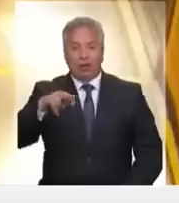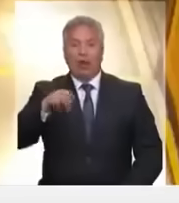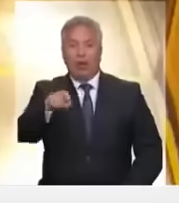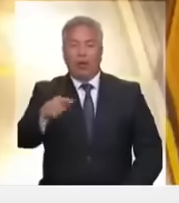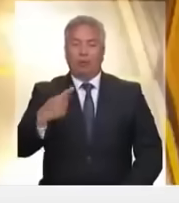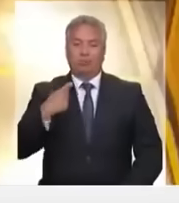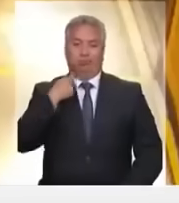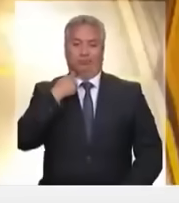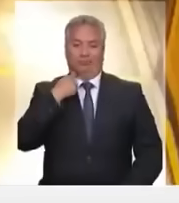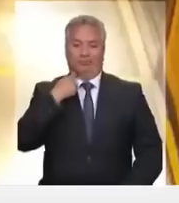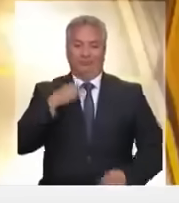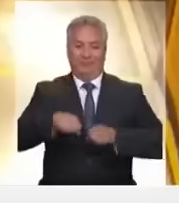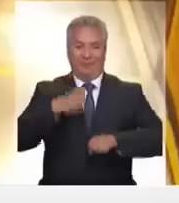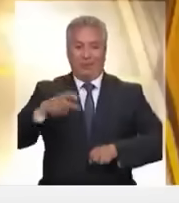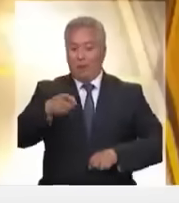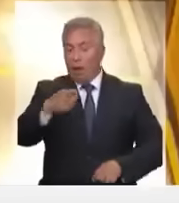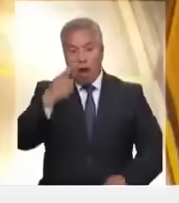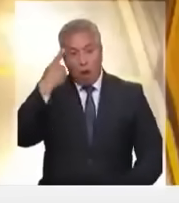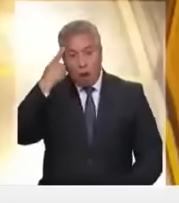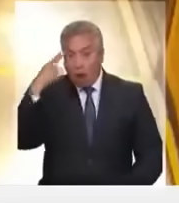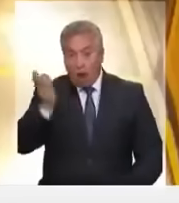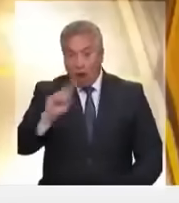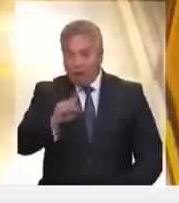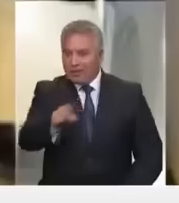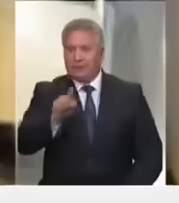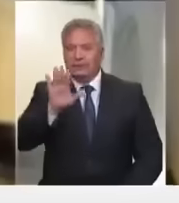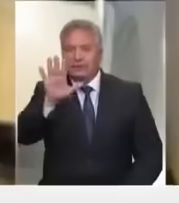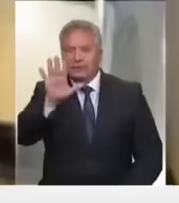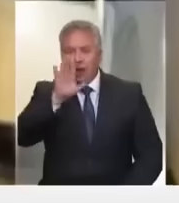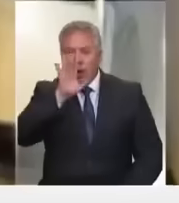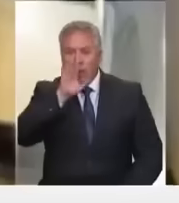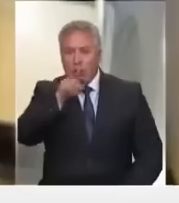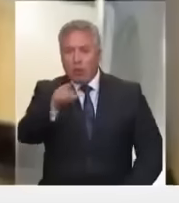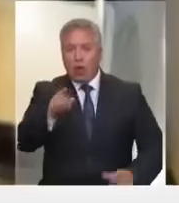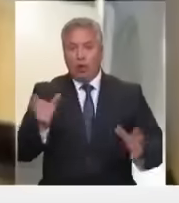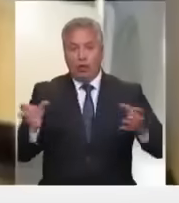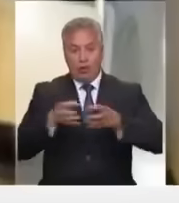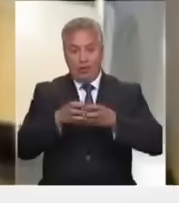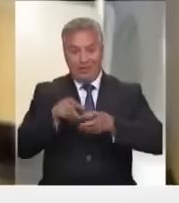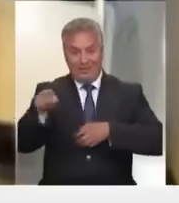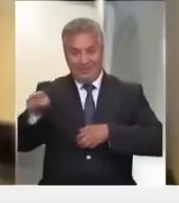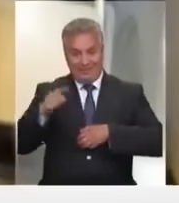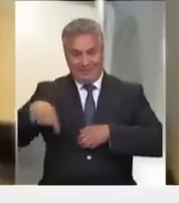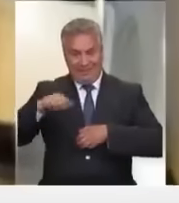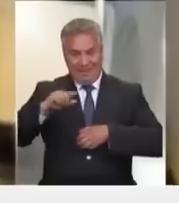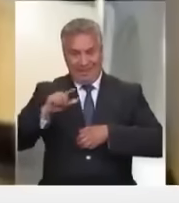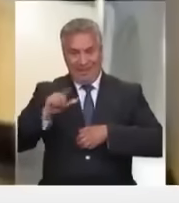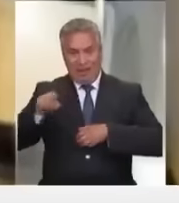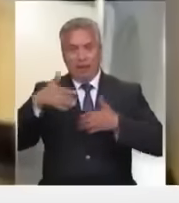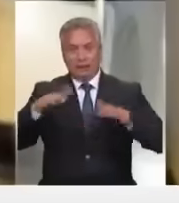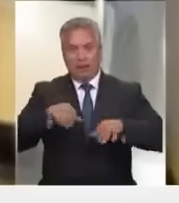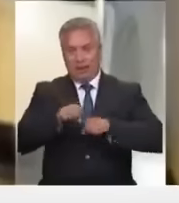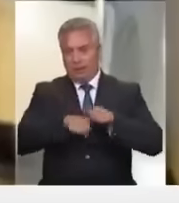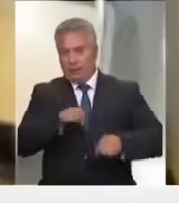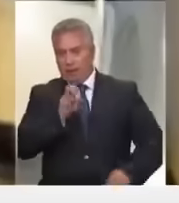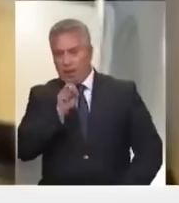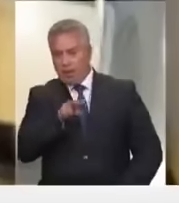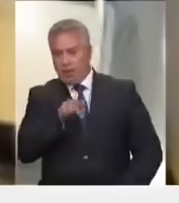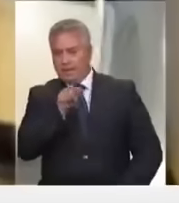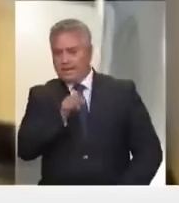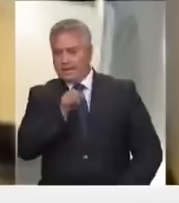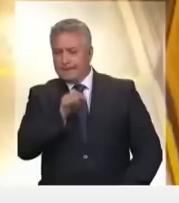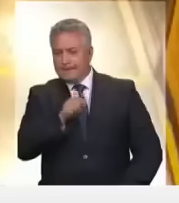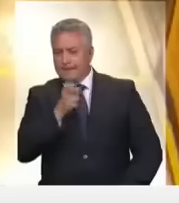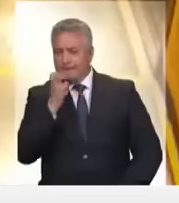Lo que Fernando Pino no sabe es que hace 5 minutos la banda de Jordan Lepe había elegido su bicicleta como uno de sus